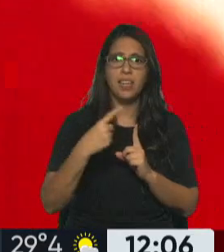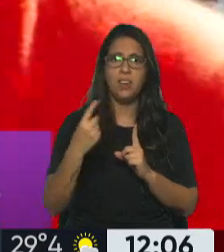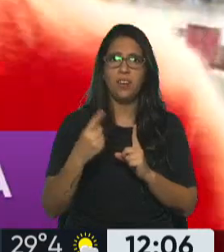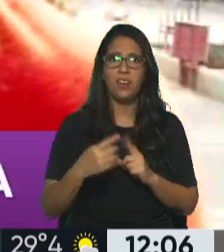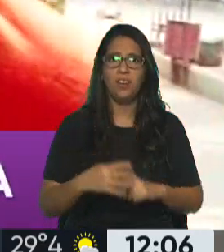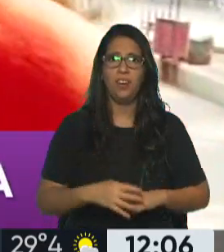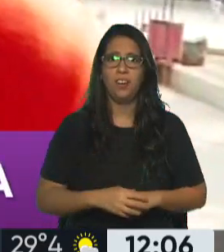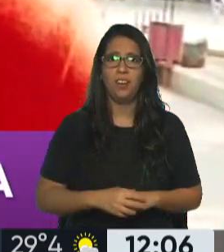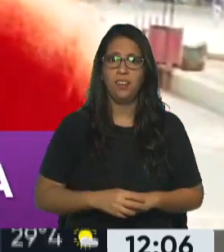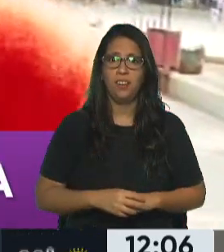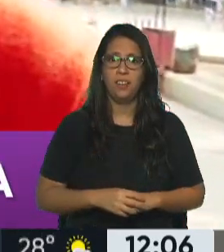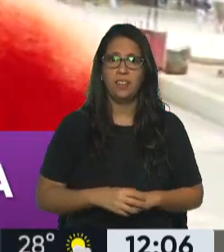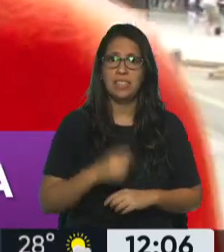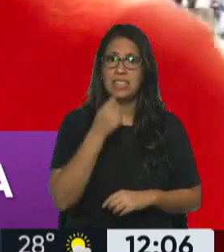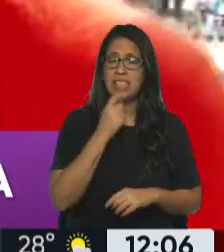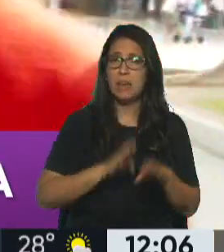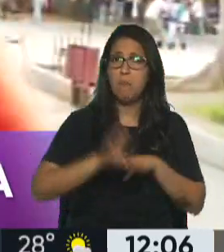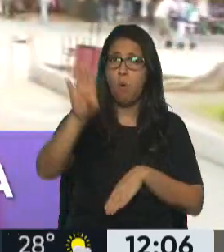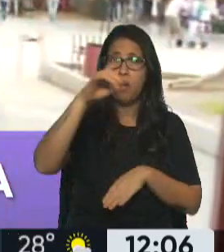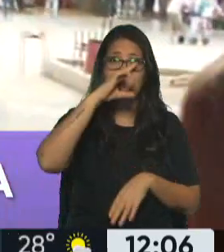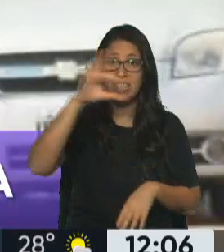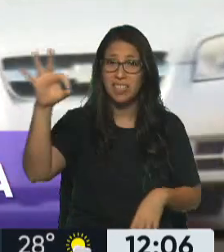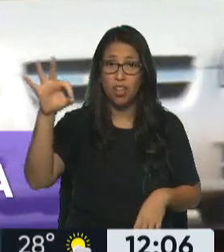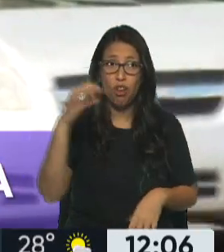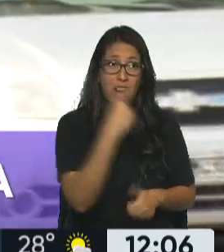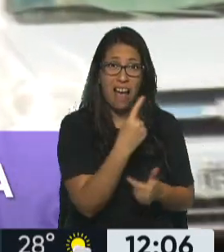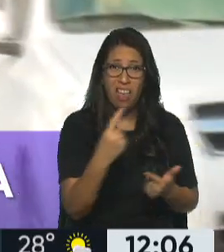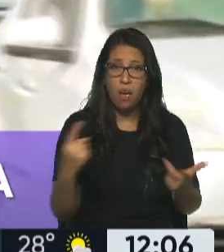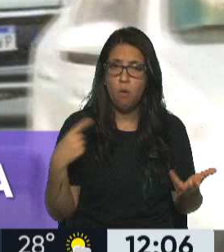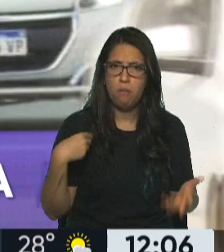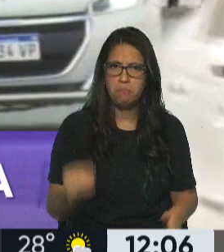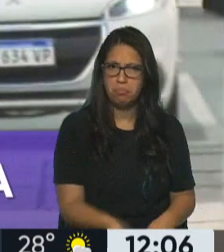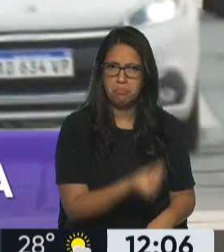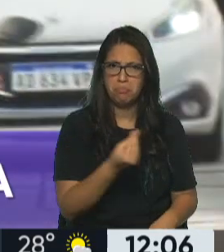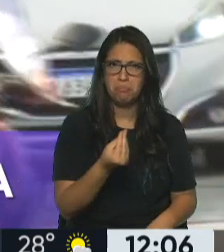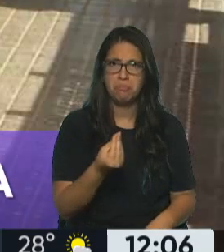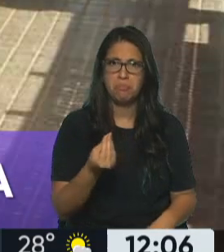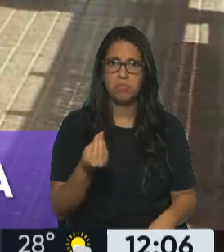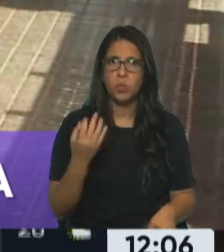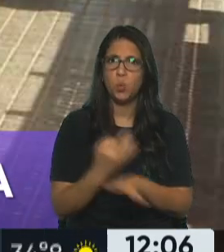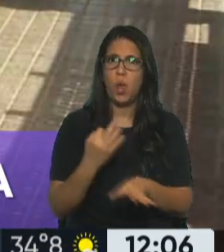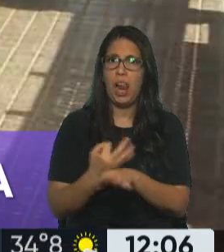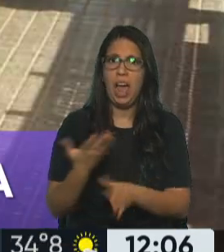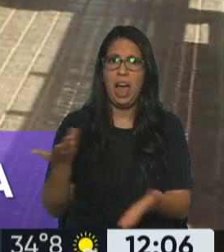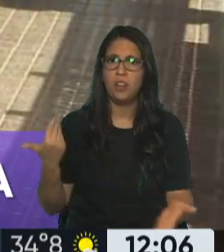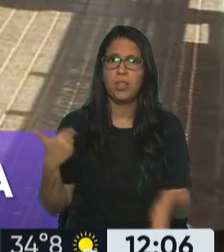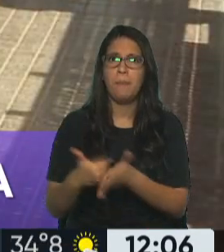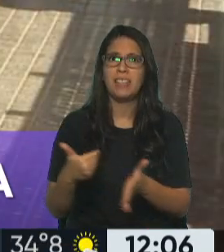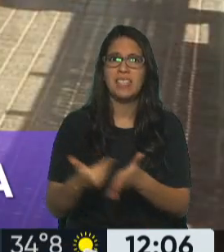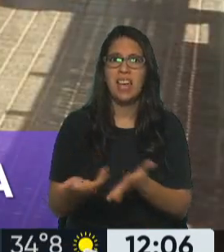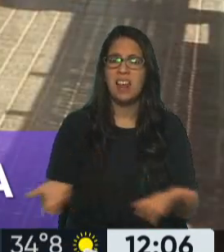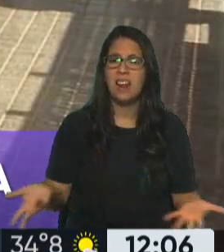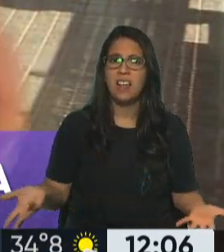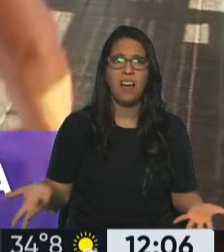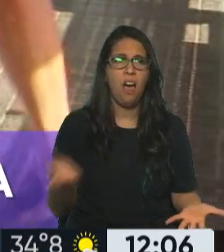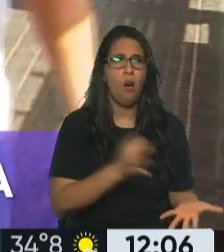¿no? Si me llega a disparar a 700, no sé cómo voy a hacer. Cambiarlo de colegio más cerca o bicicleta, no sé, de última. Hay